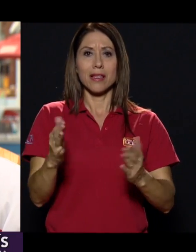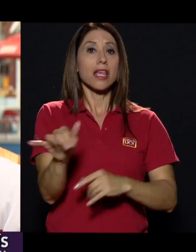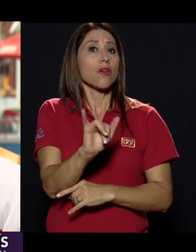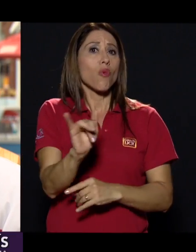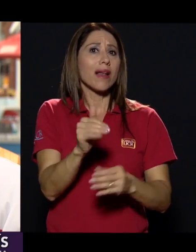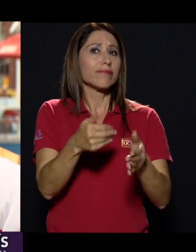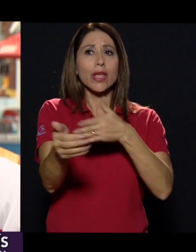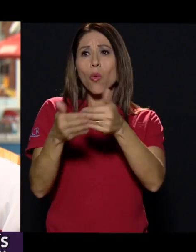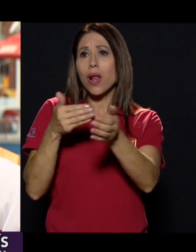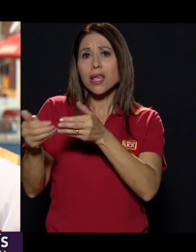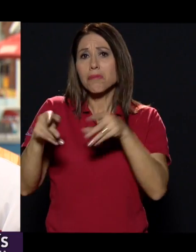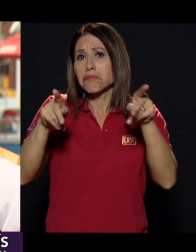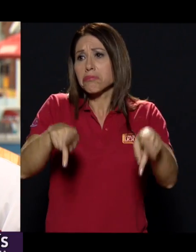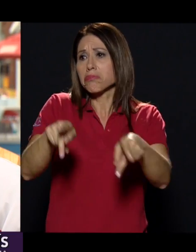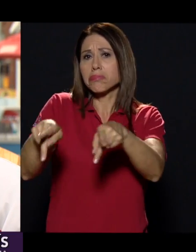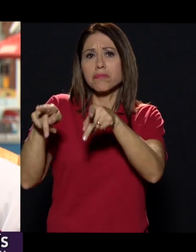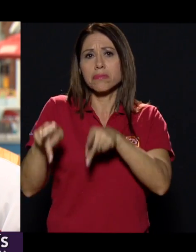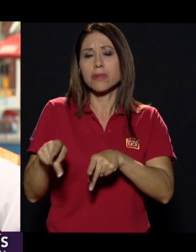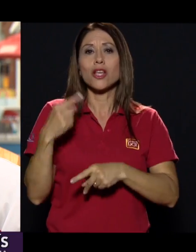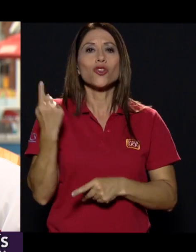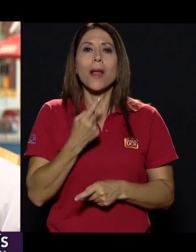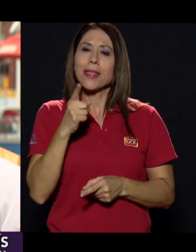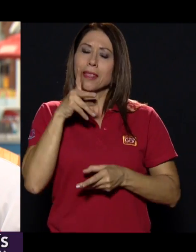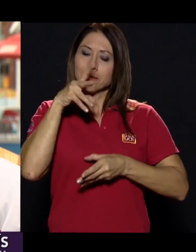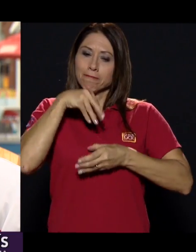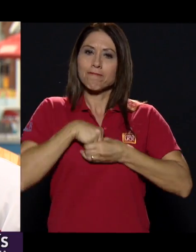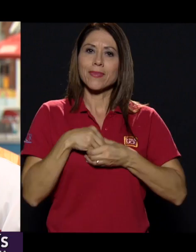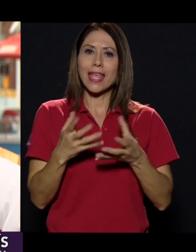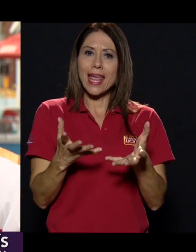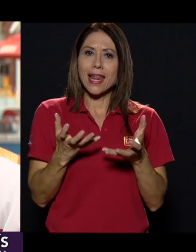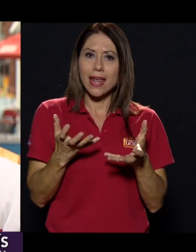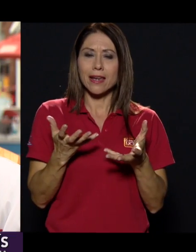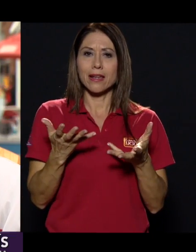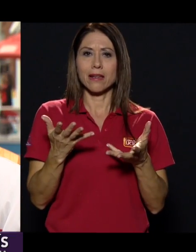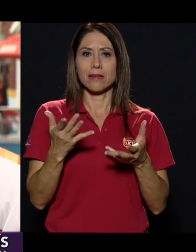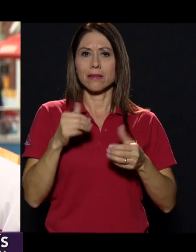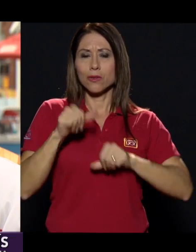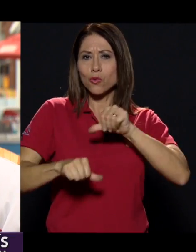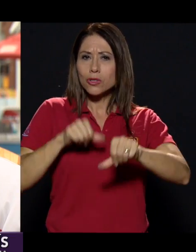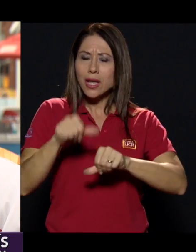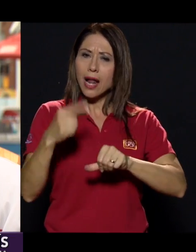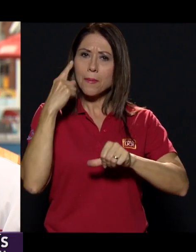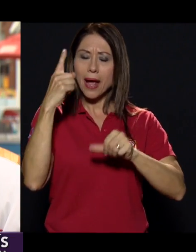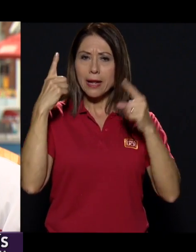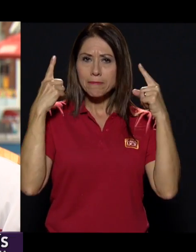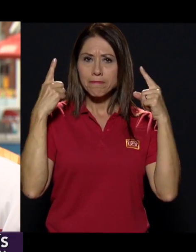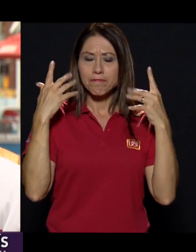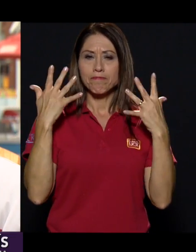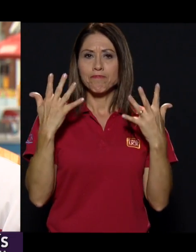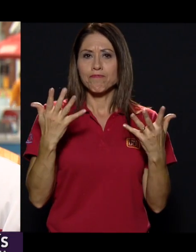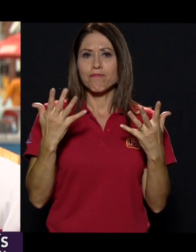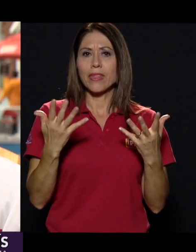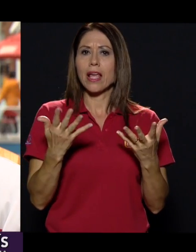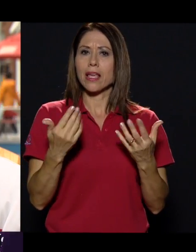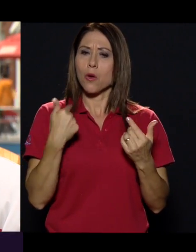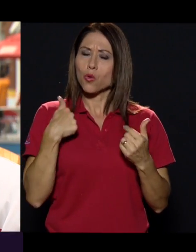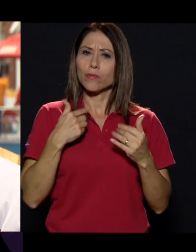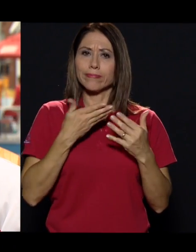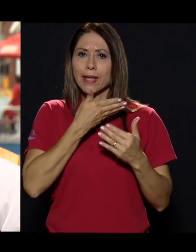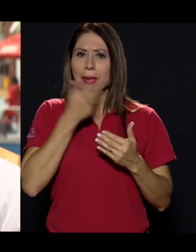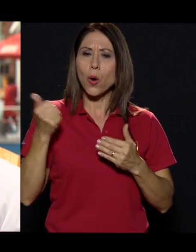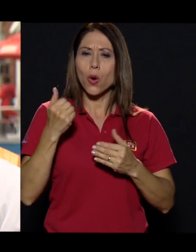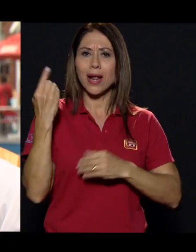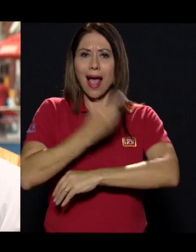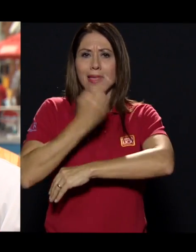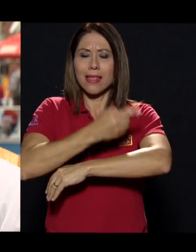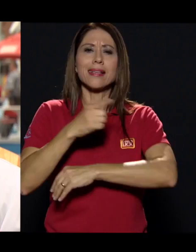supuesto, igual que cualquier convencional. Es solo querer luchar por querer ser mejor cada